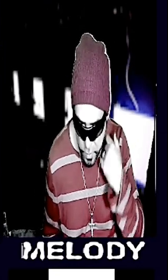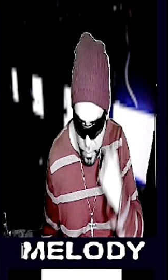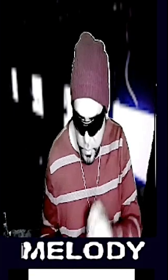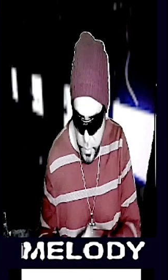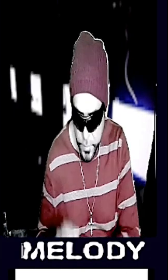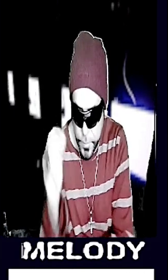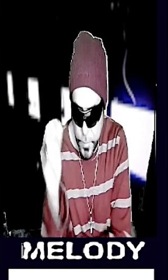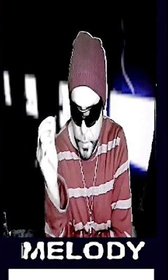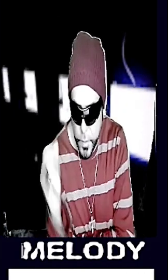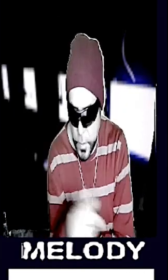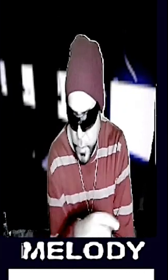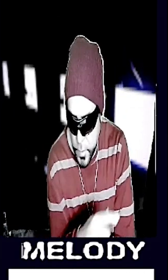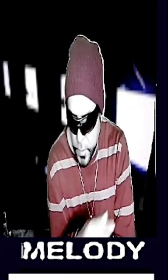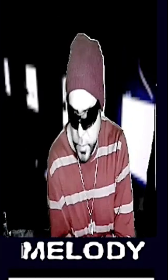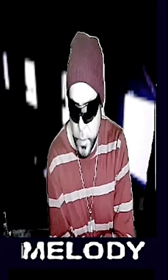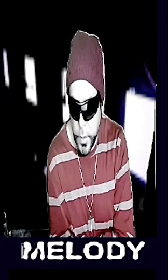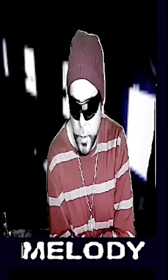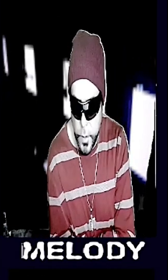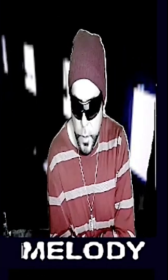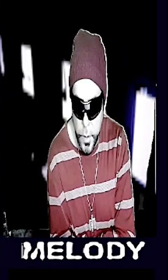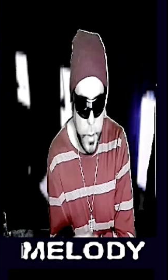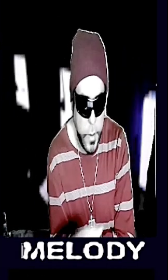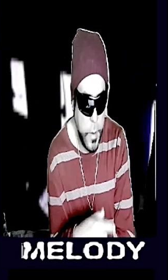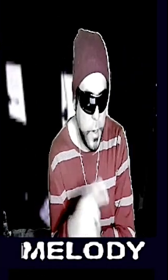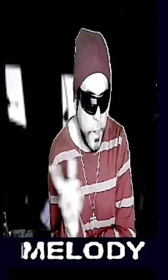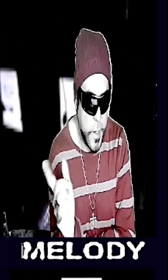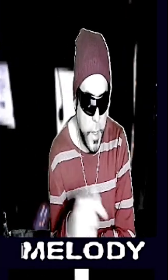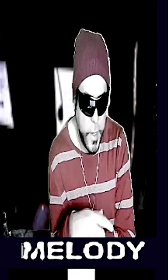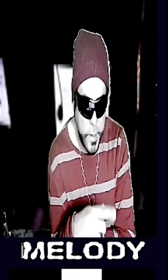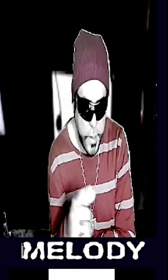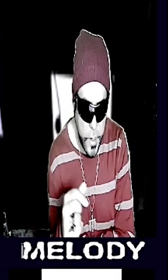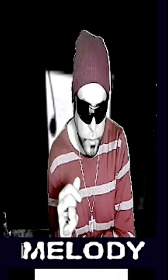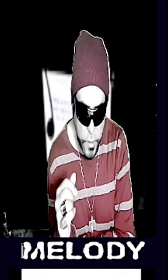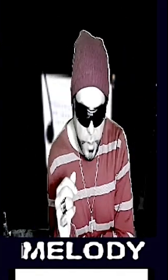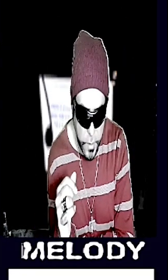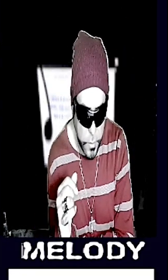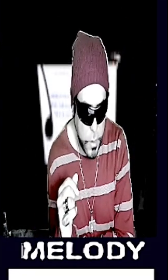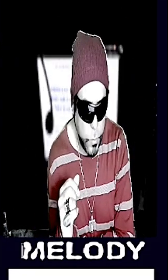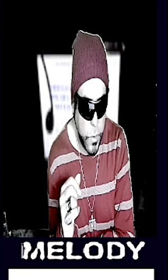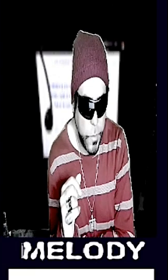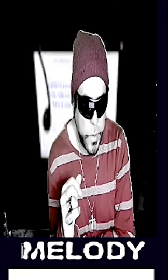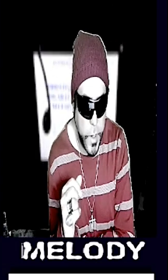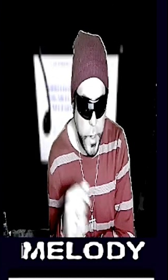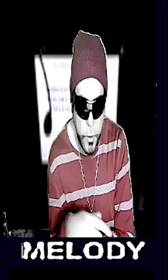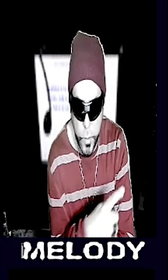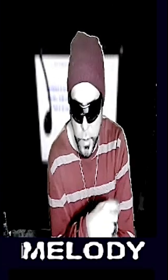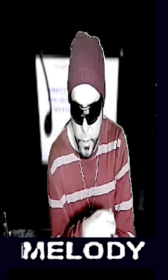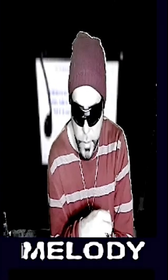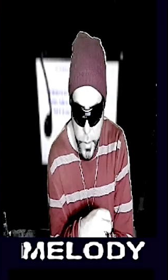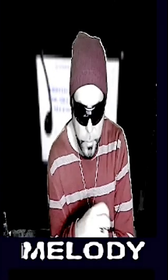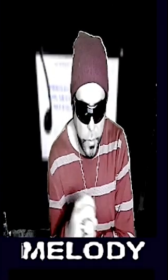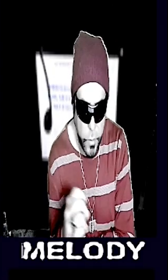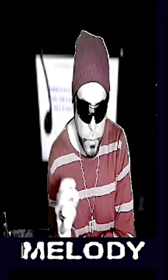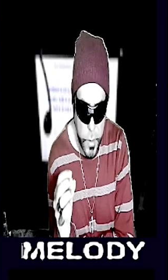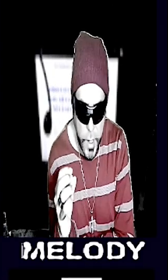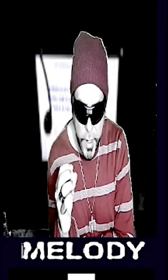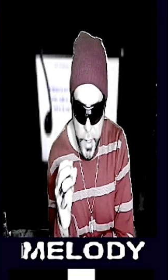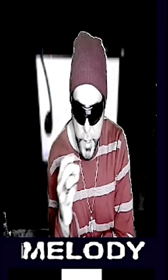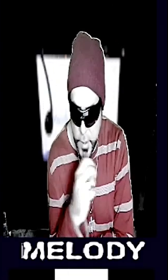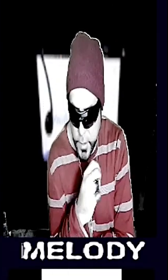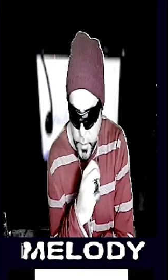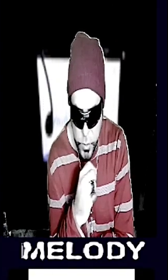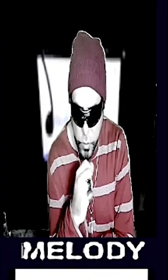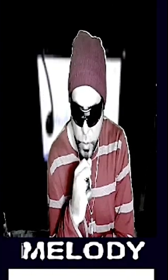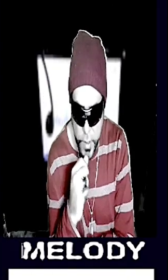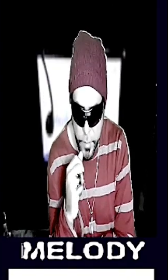un camión el pelón la línea aquí de Jalisco pudo terminar é tuvo que intervenir Obrador con